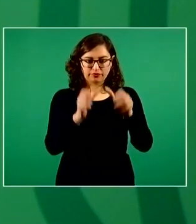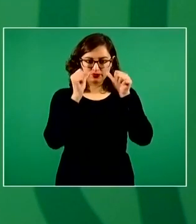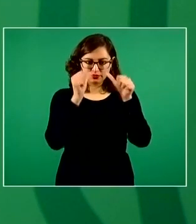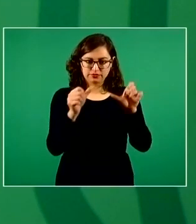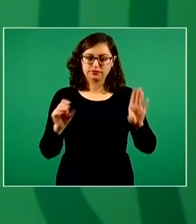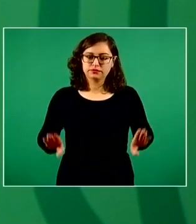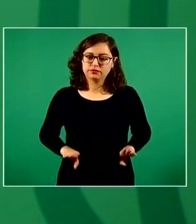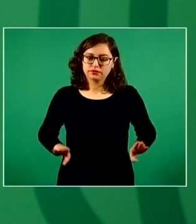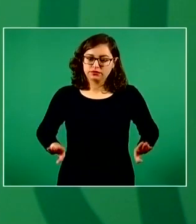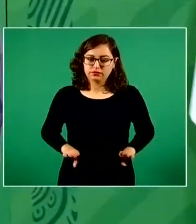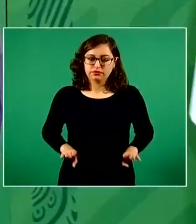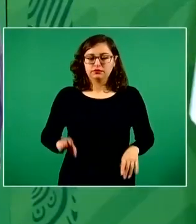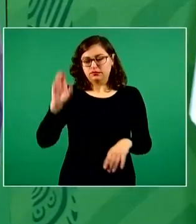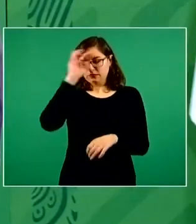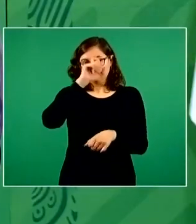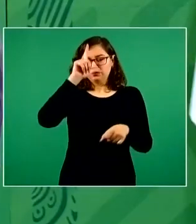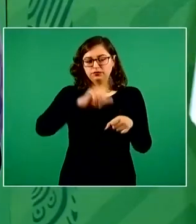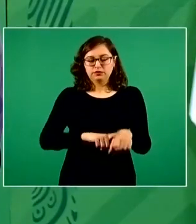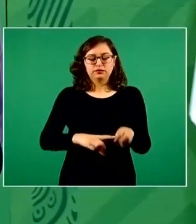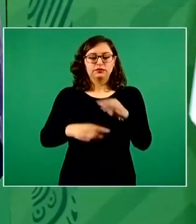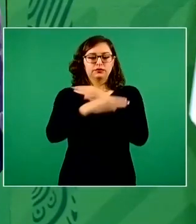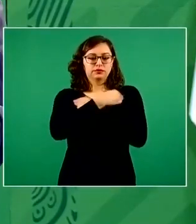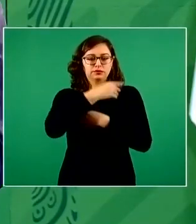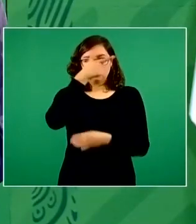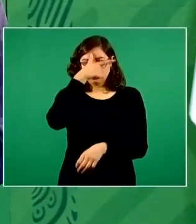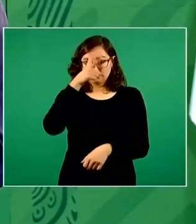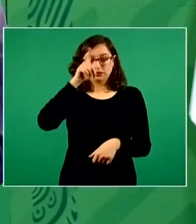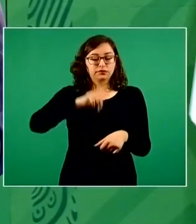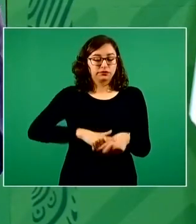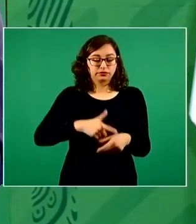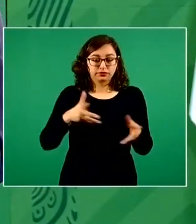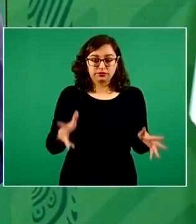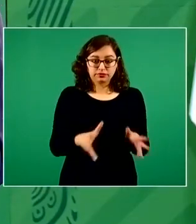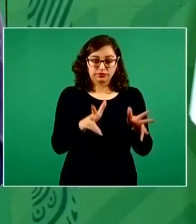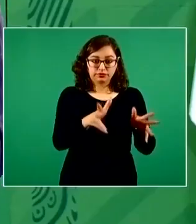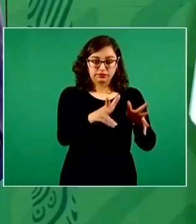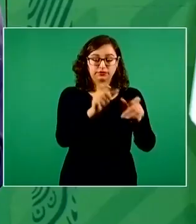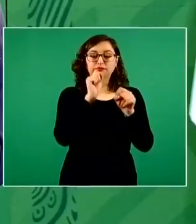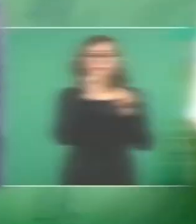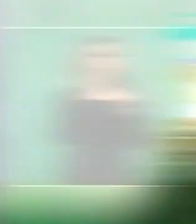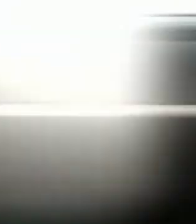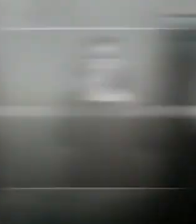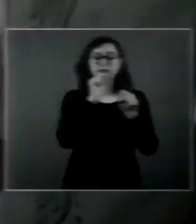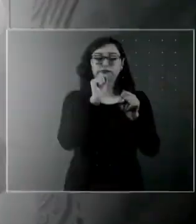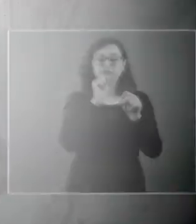valores culturales, morales, espirituales y también la presencia de la policía.